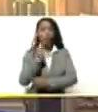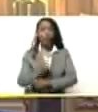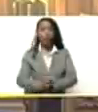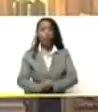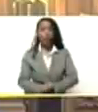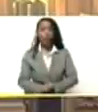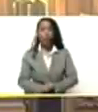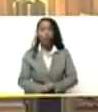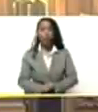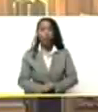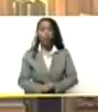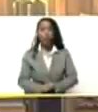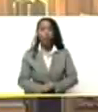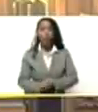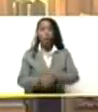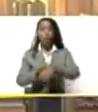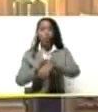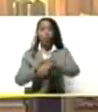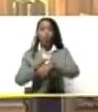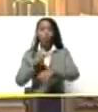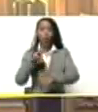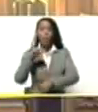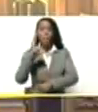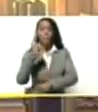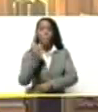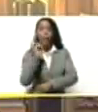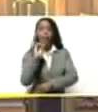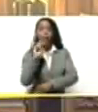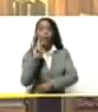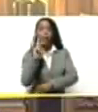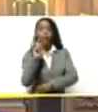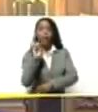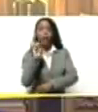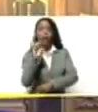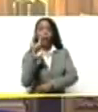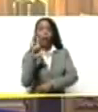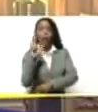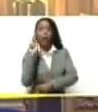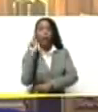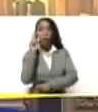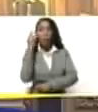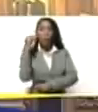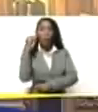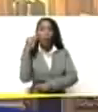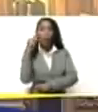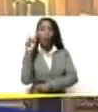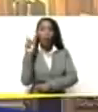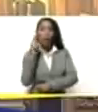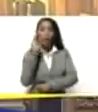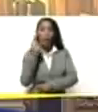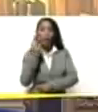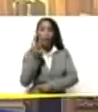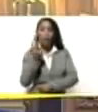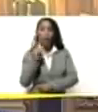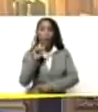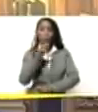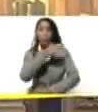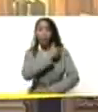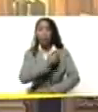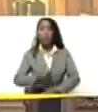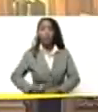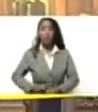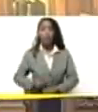comisión para el consejo nacional electoral presidida por el almirante aleixandre lo que cumplió un papel estelar pido